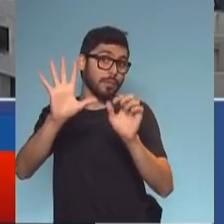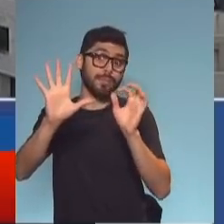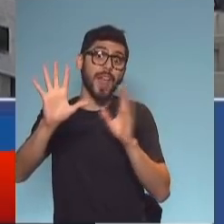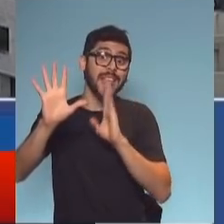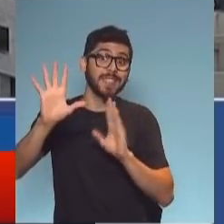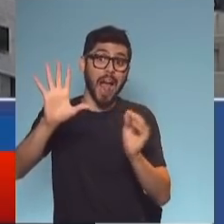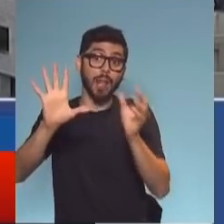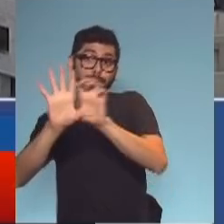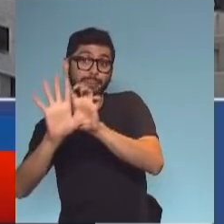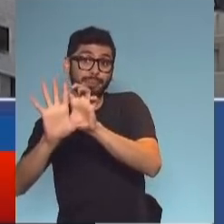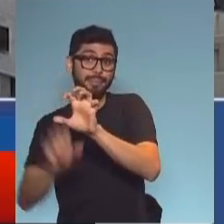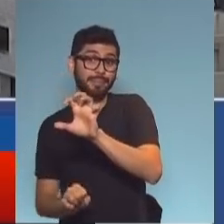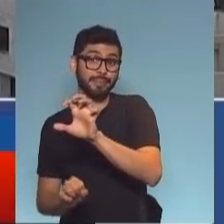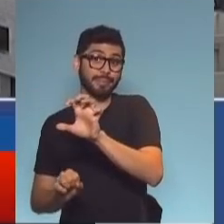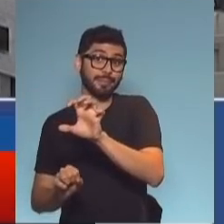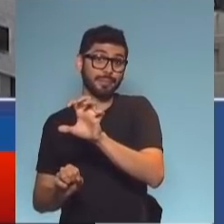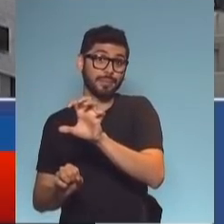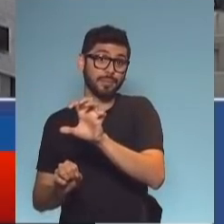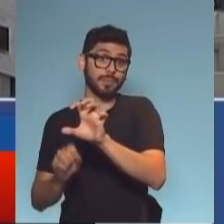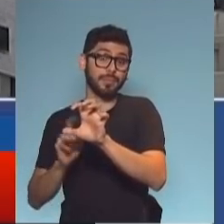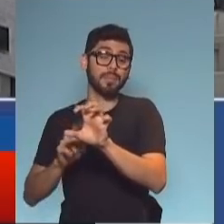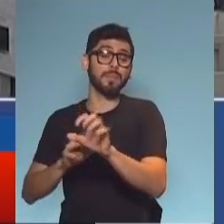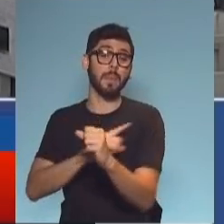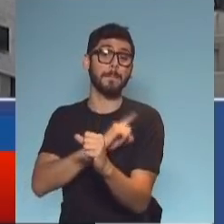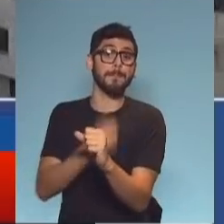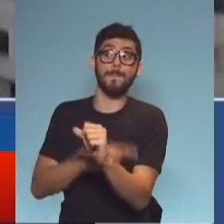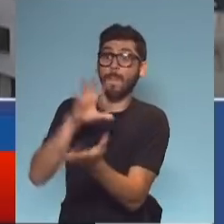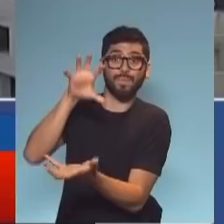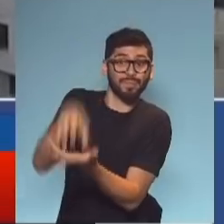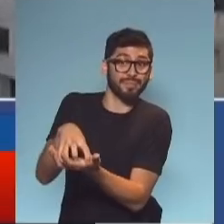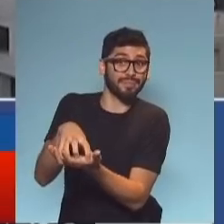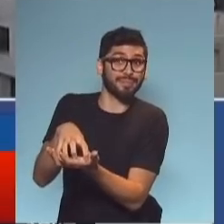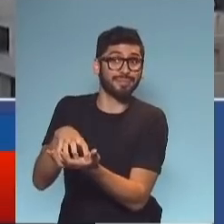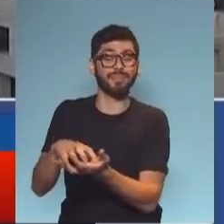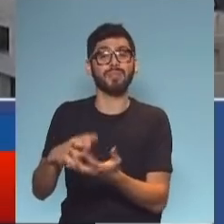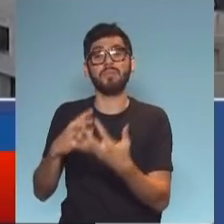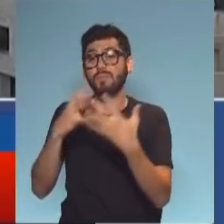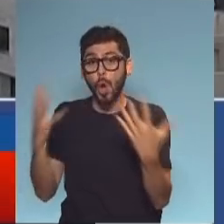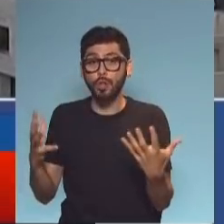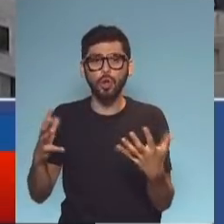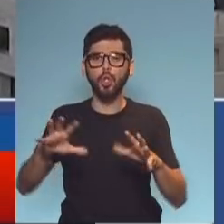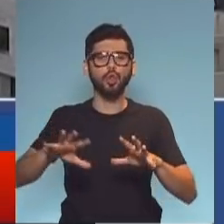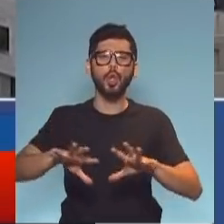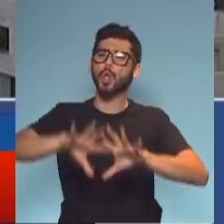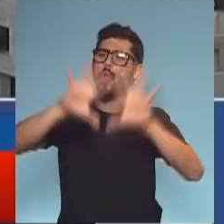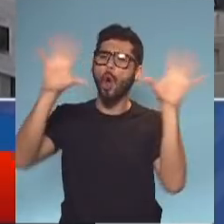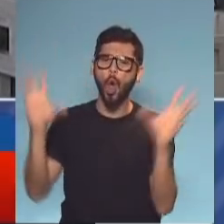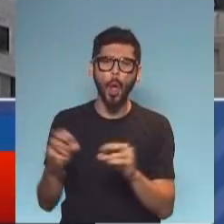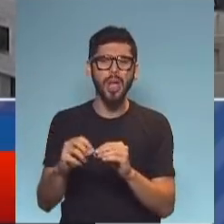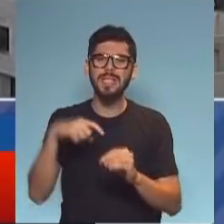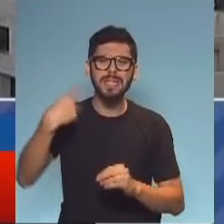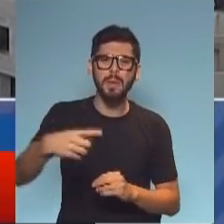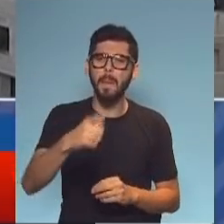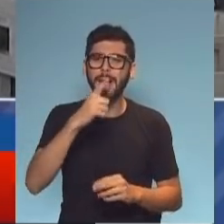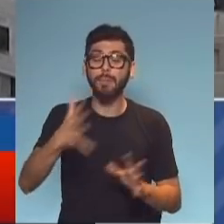de las grandes potencias. Por eso, todo parece como que comienza